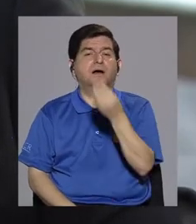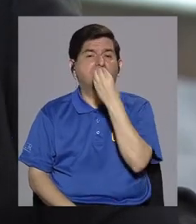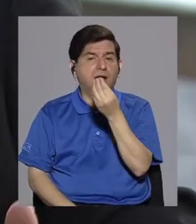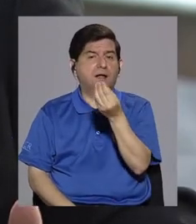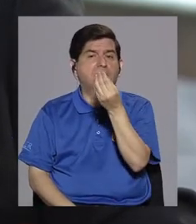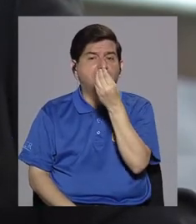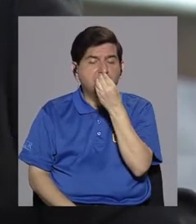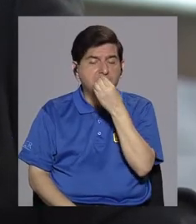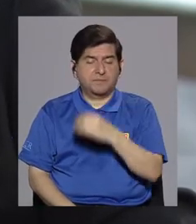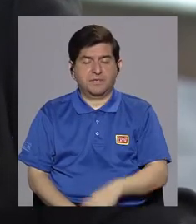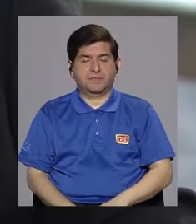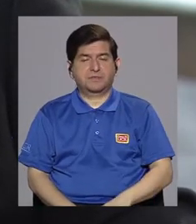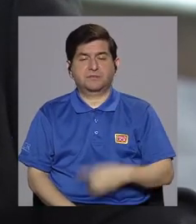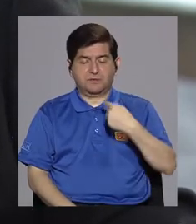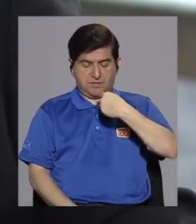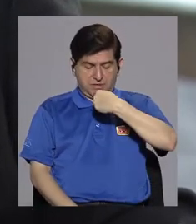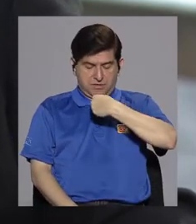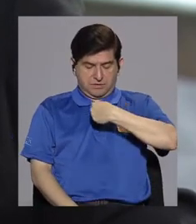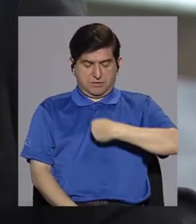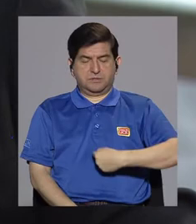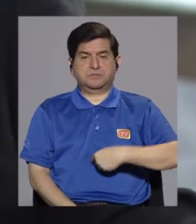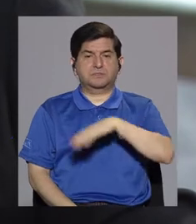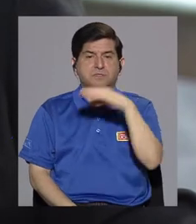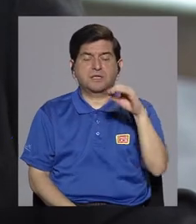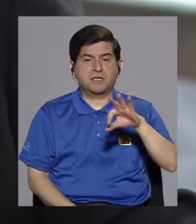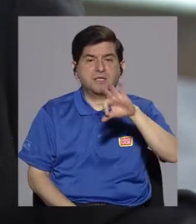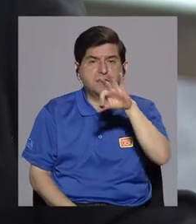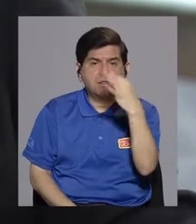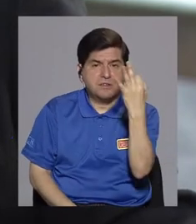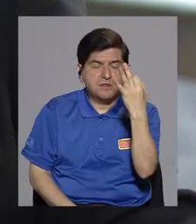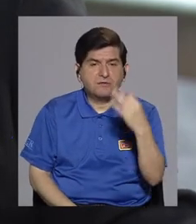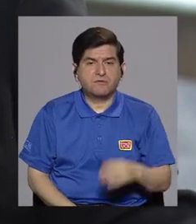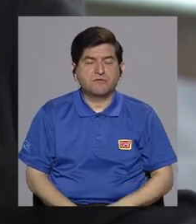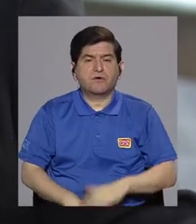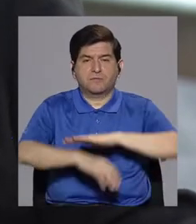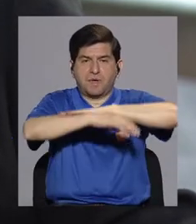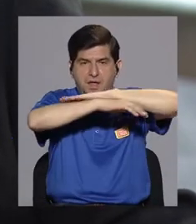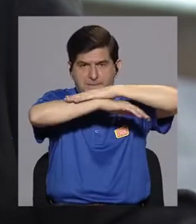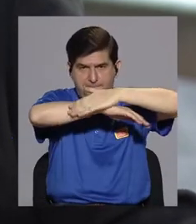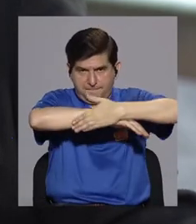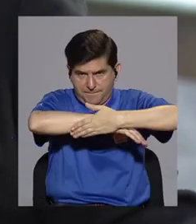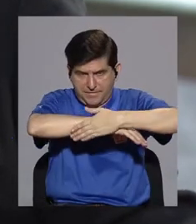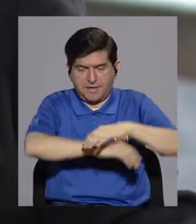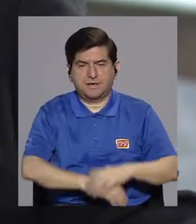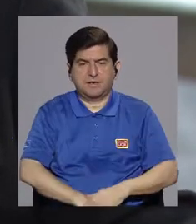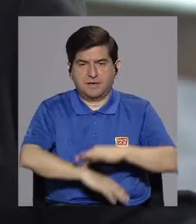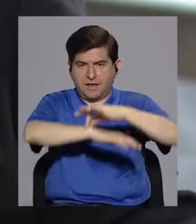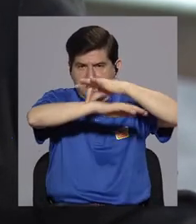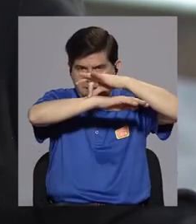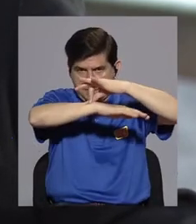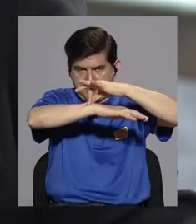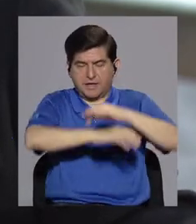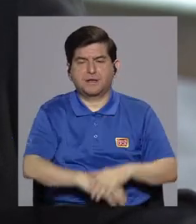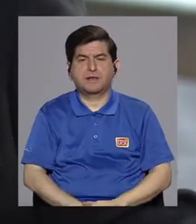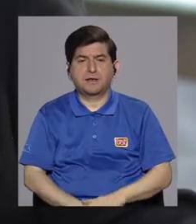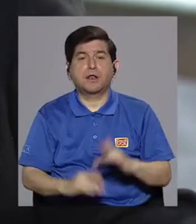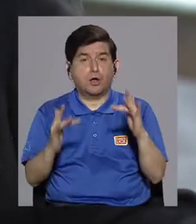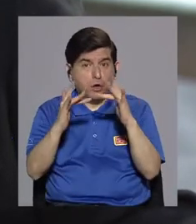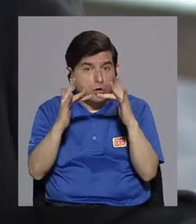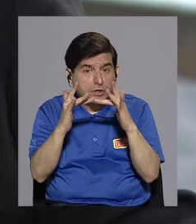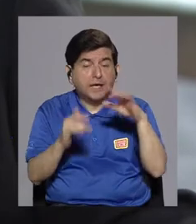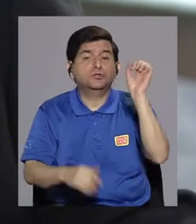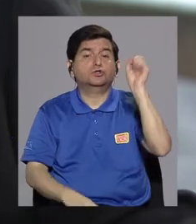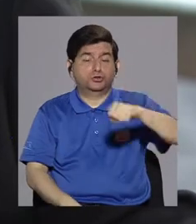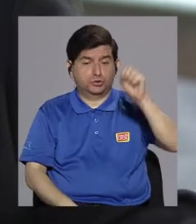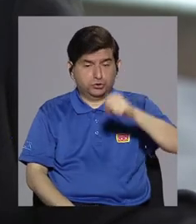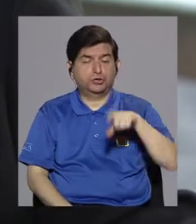alimentos, ¿verdad? Por la vía gastrointestinal y por la vía dérmica. En el caso del mercurio, contacto. Sí, por contacto de la